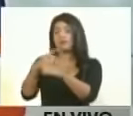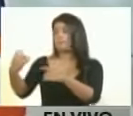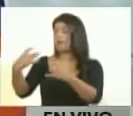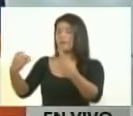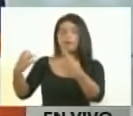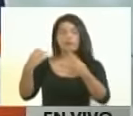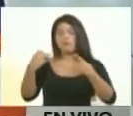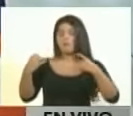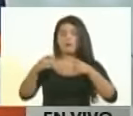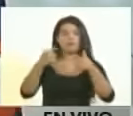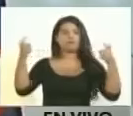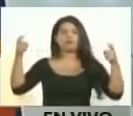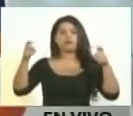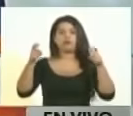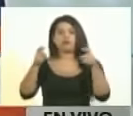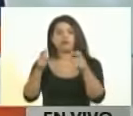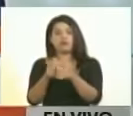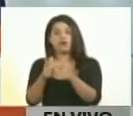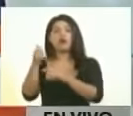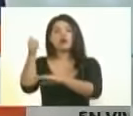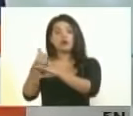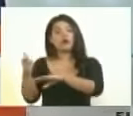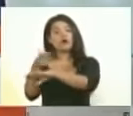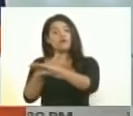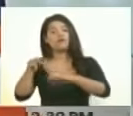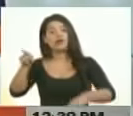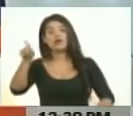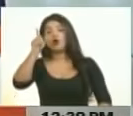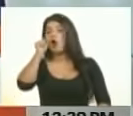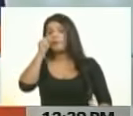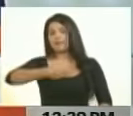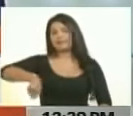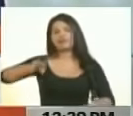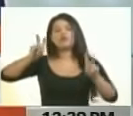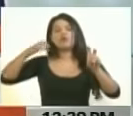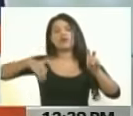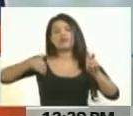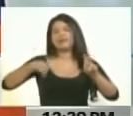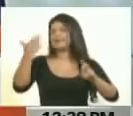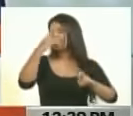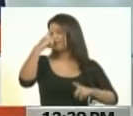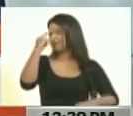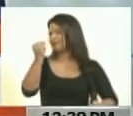sido despedidos por el gobierno del señor Macri.